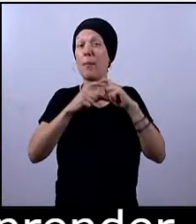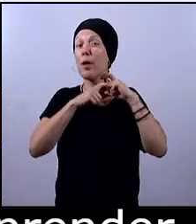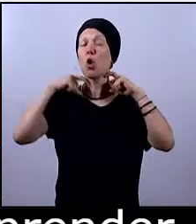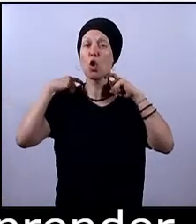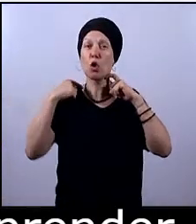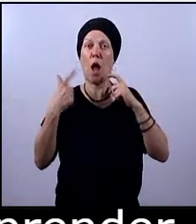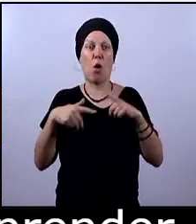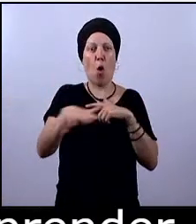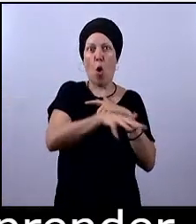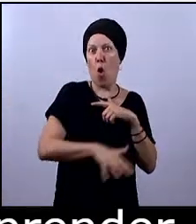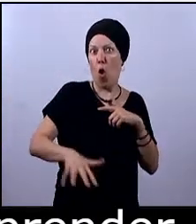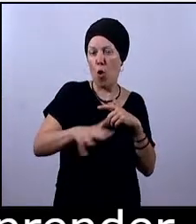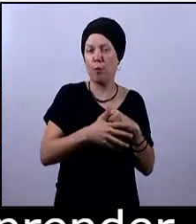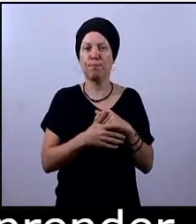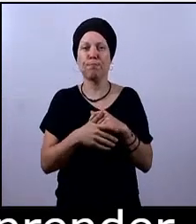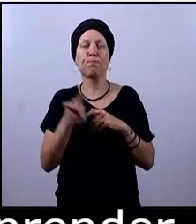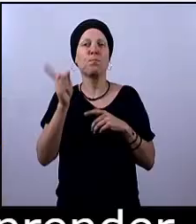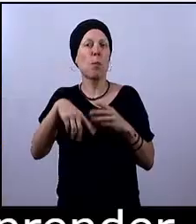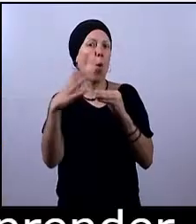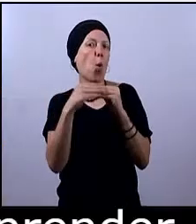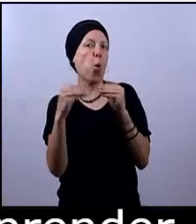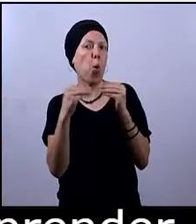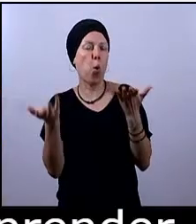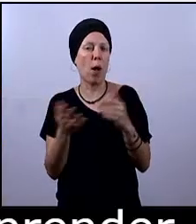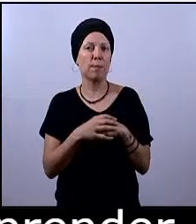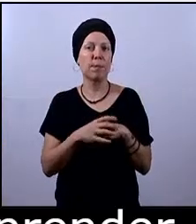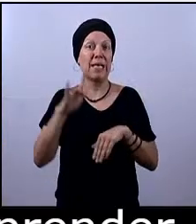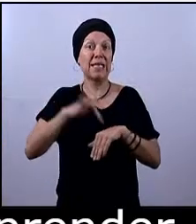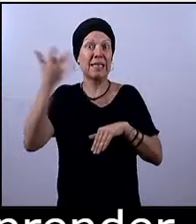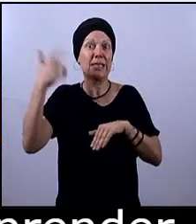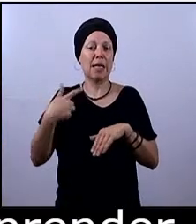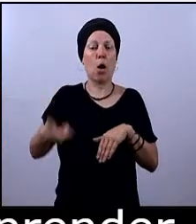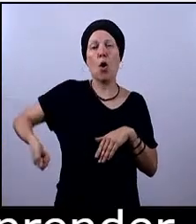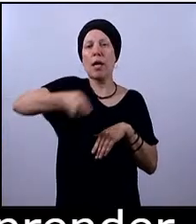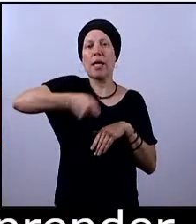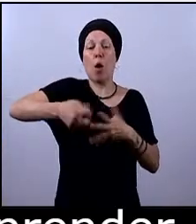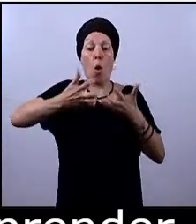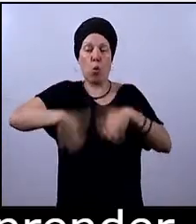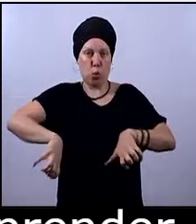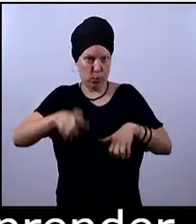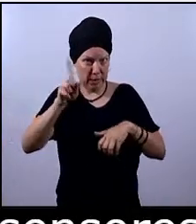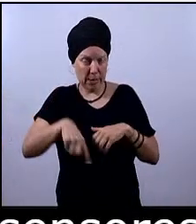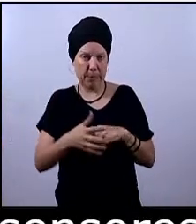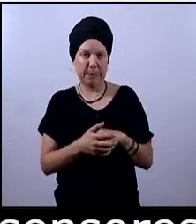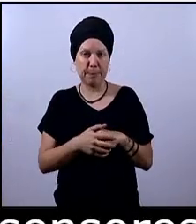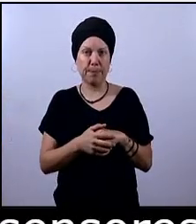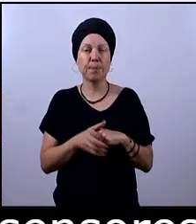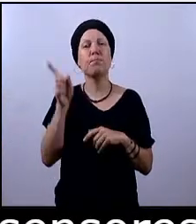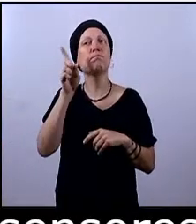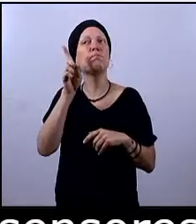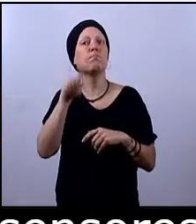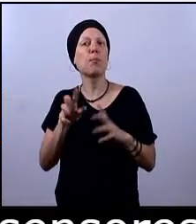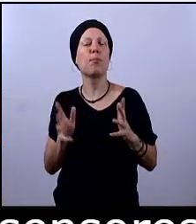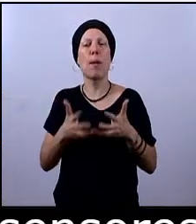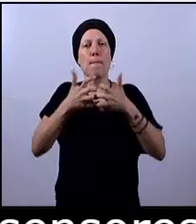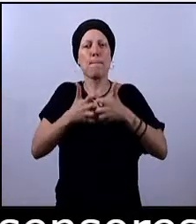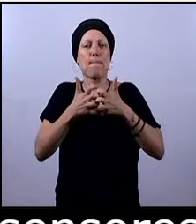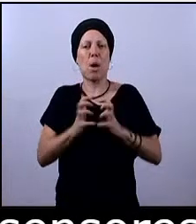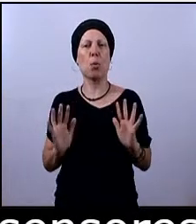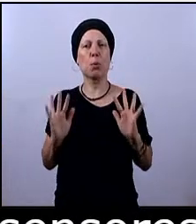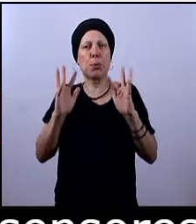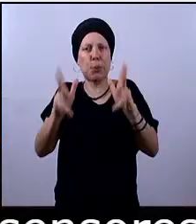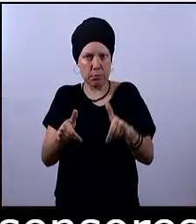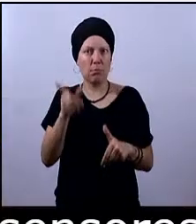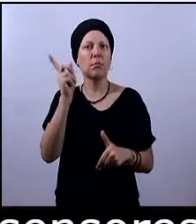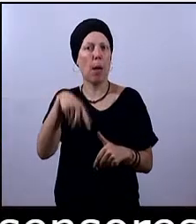geolocalización en explotaciones y a utilizar sensores de riego automático y a guiar también maquinaria